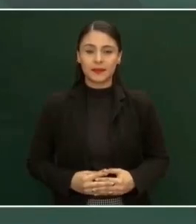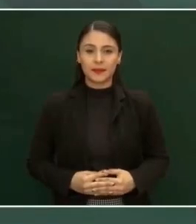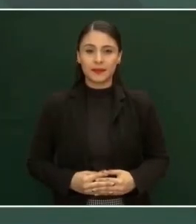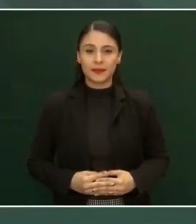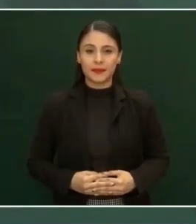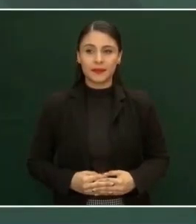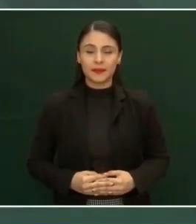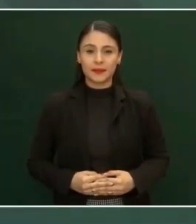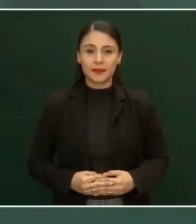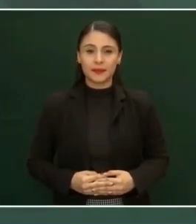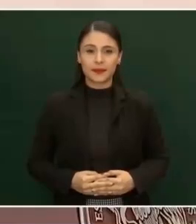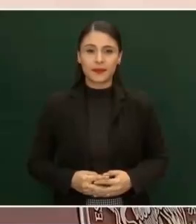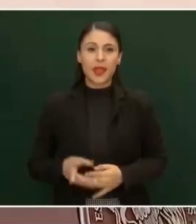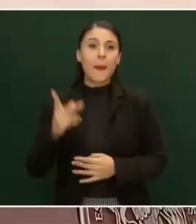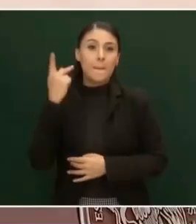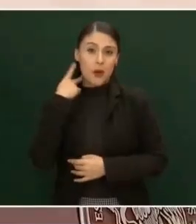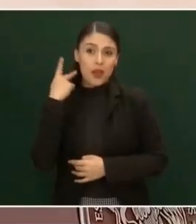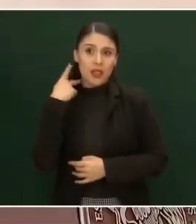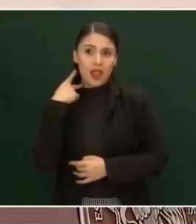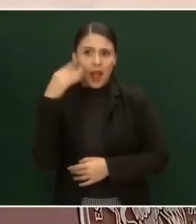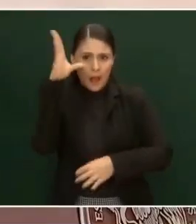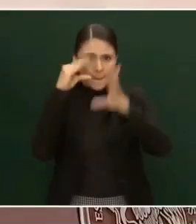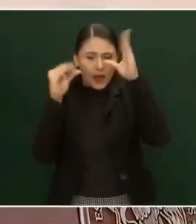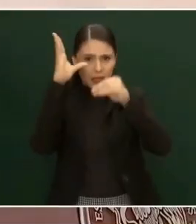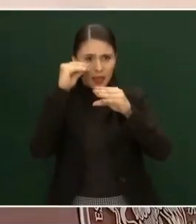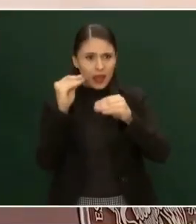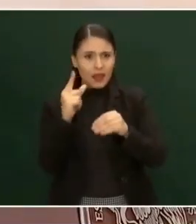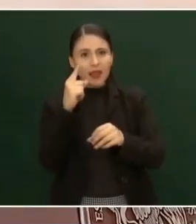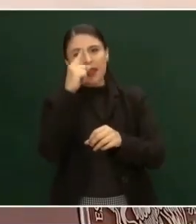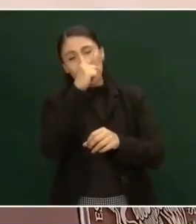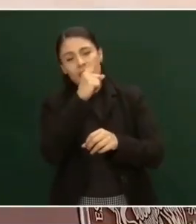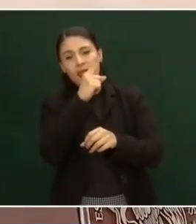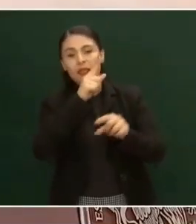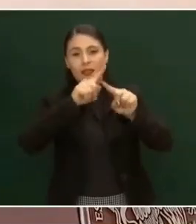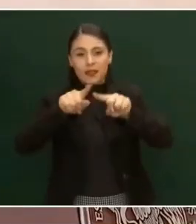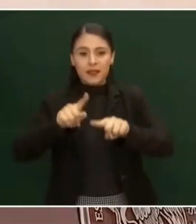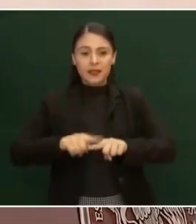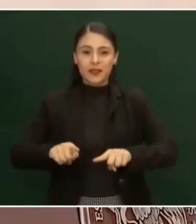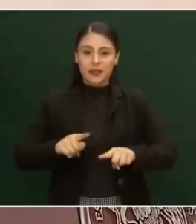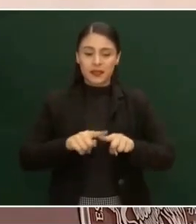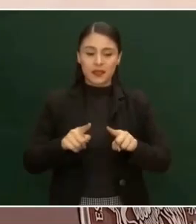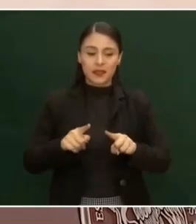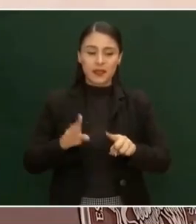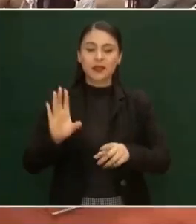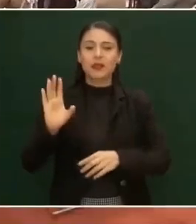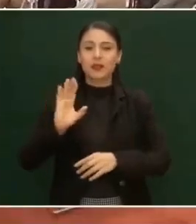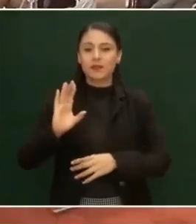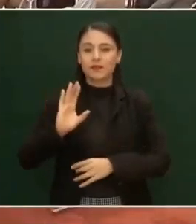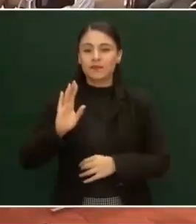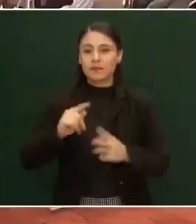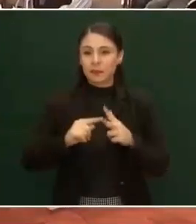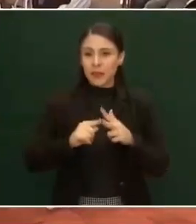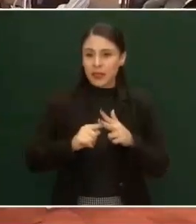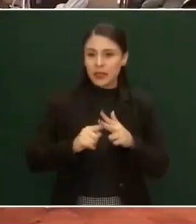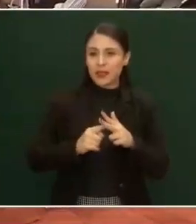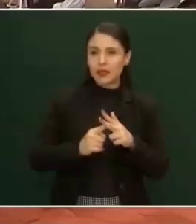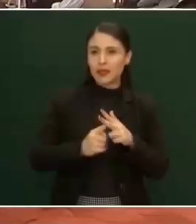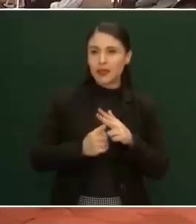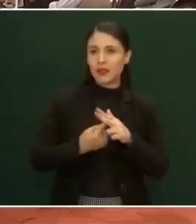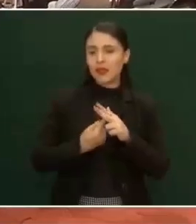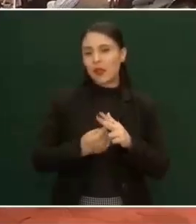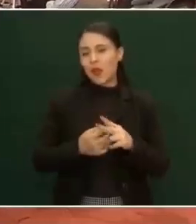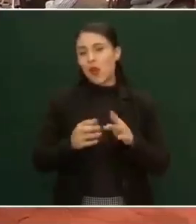en materia de política exterior a principios como no